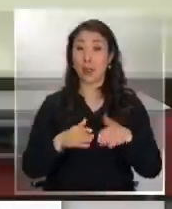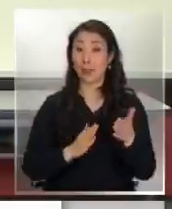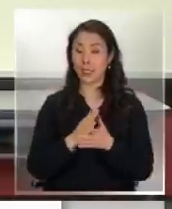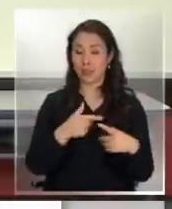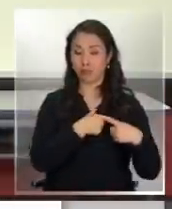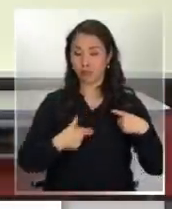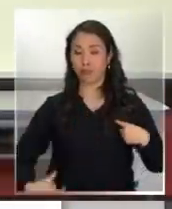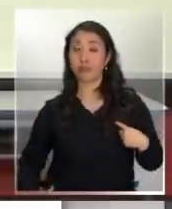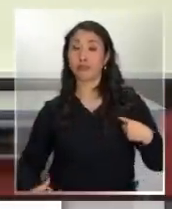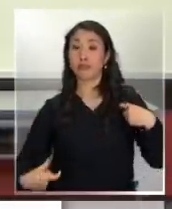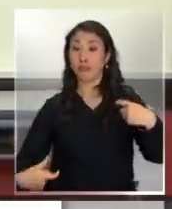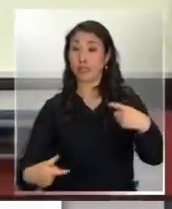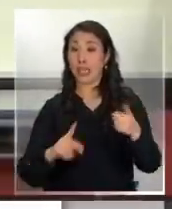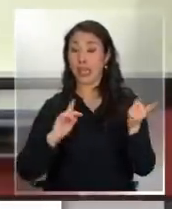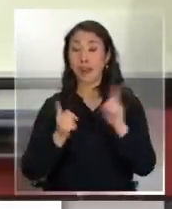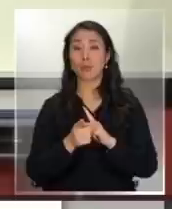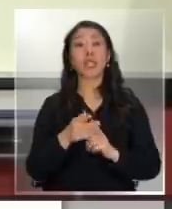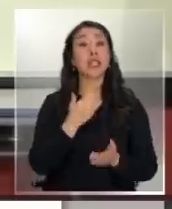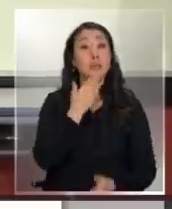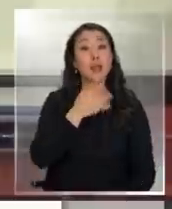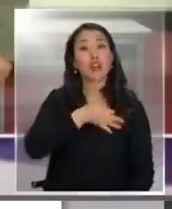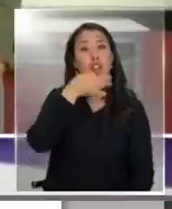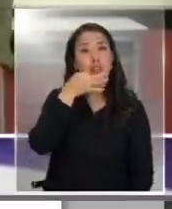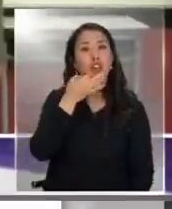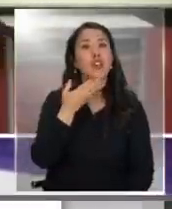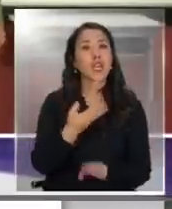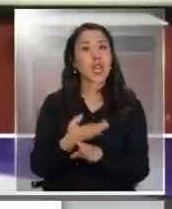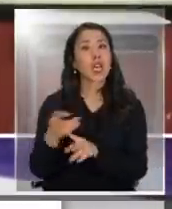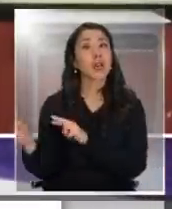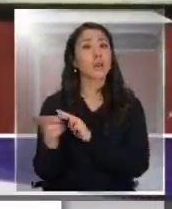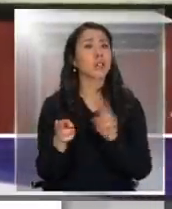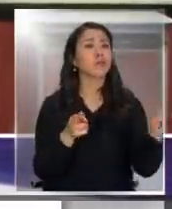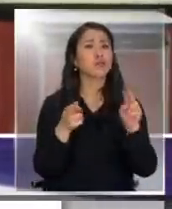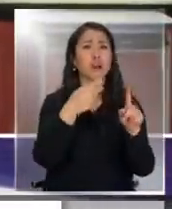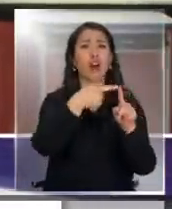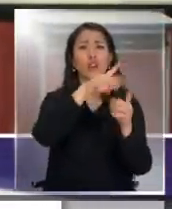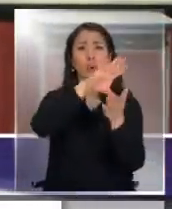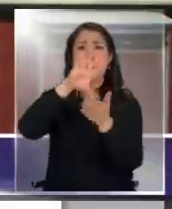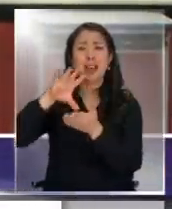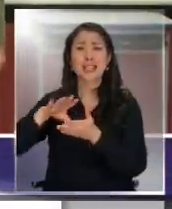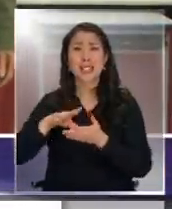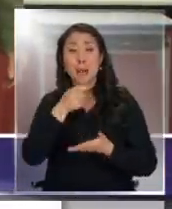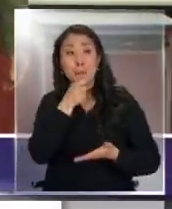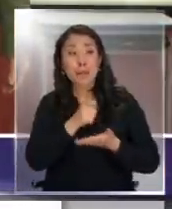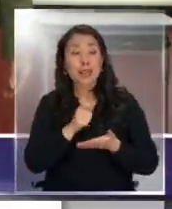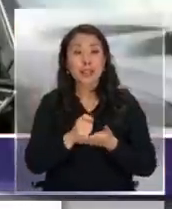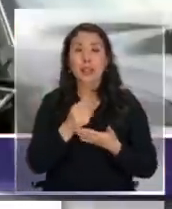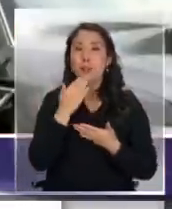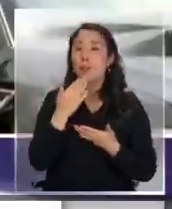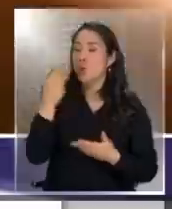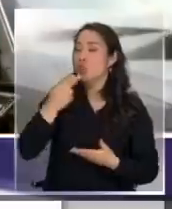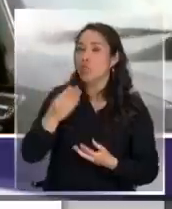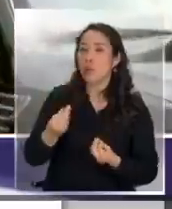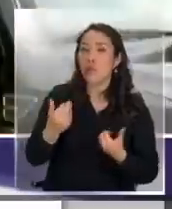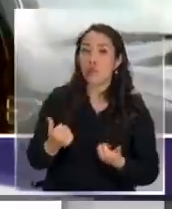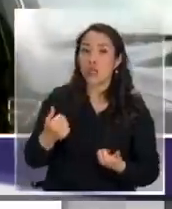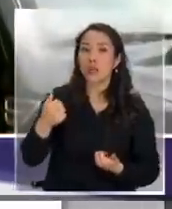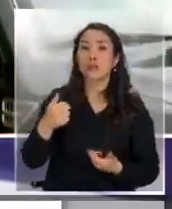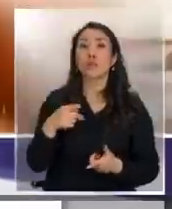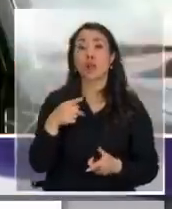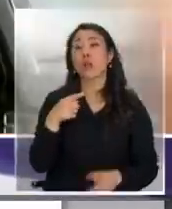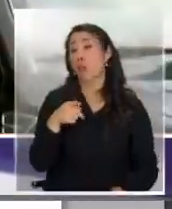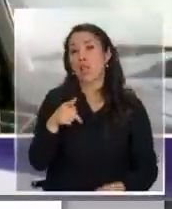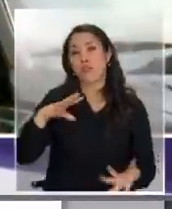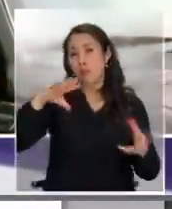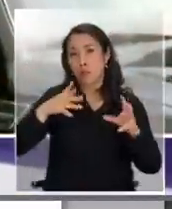cambio de mando. Contarles que también hubo reacciones en el mundo entero. La prensa obviamente está llevando esto como una gran noticia, una tendencia mundial.